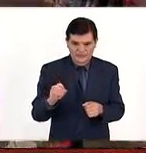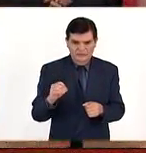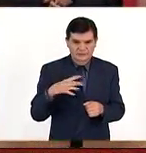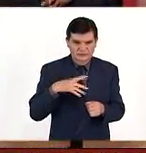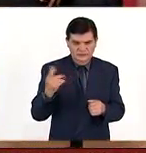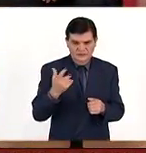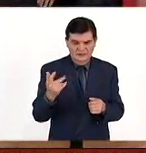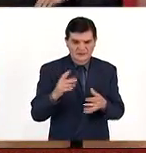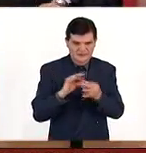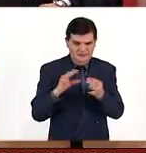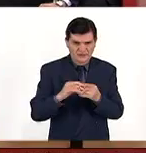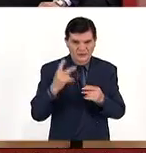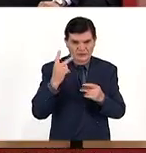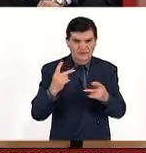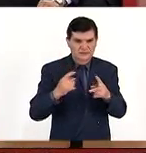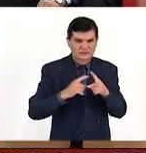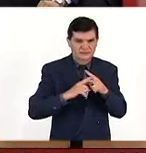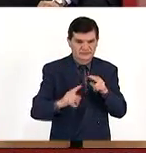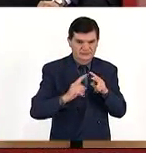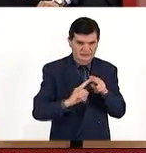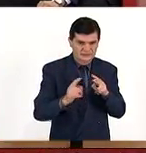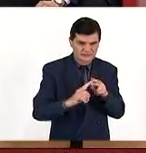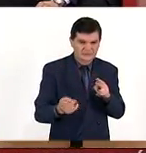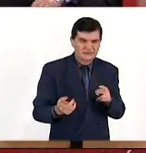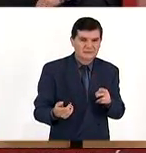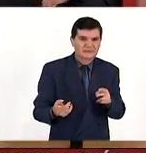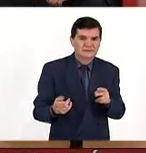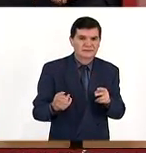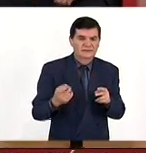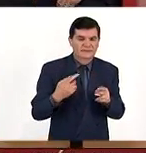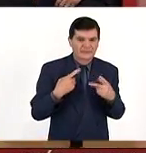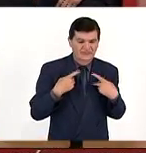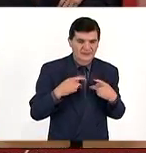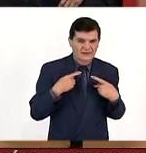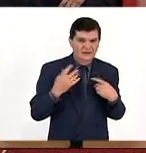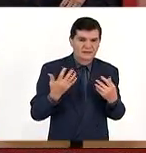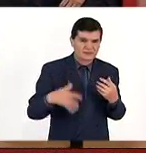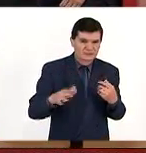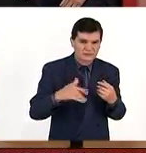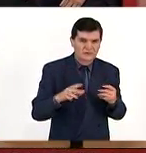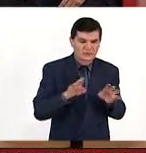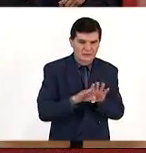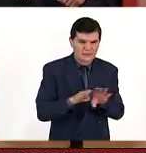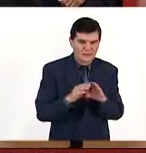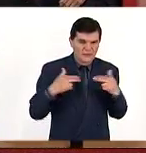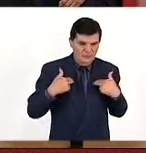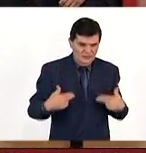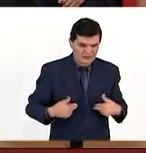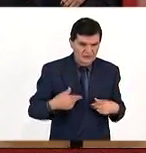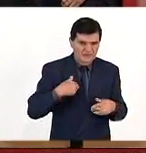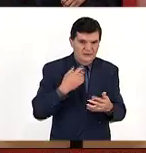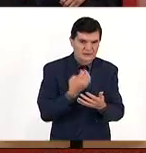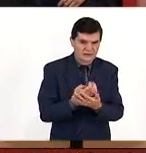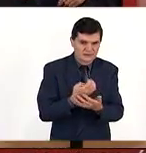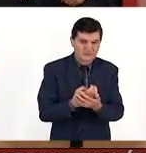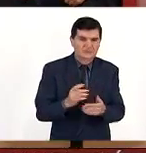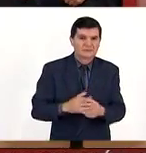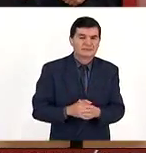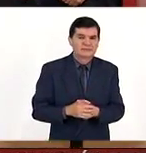hablaba de los dos tipos de inmigrantes no los que migrantes que buscan refugio humanitario y están los migrantes económicos